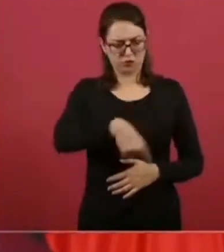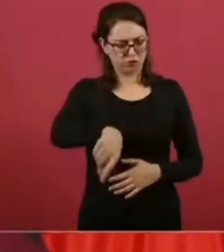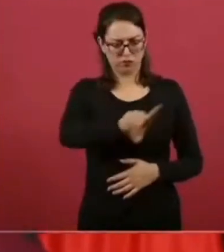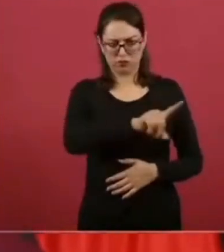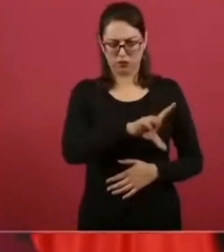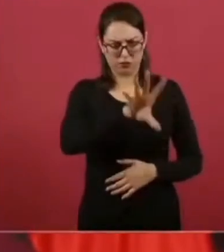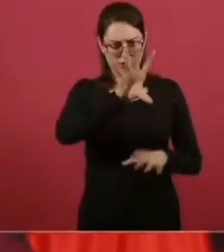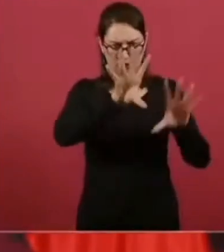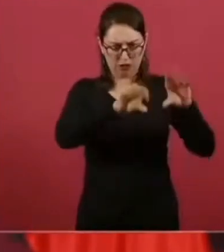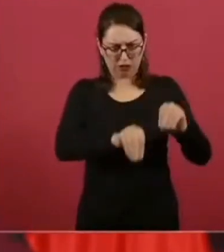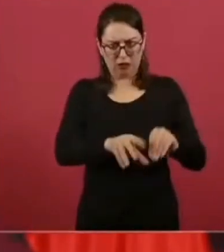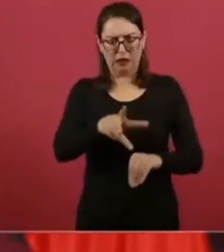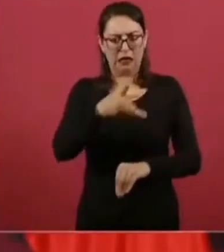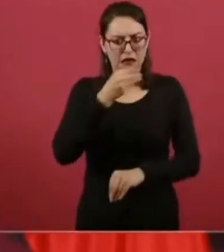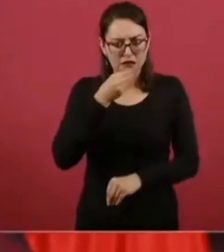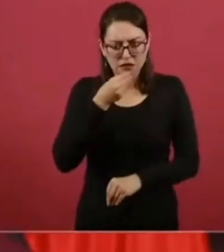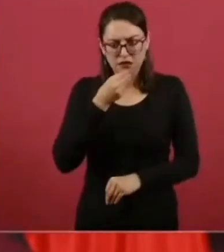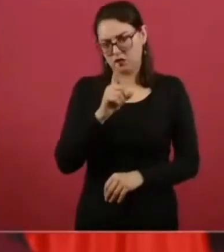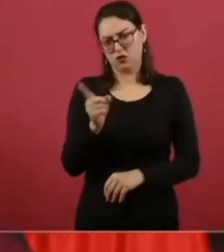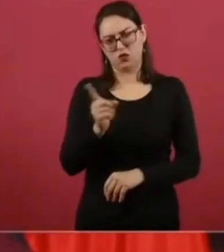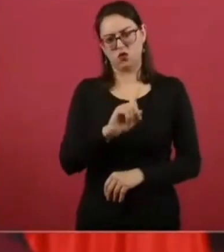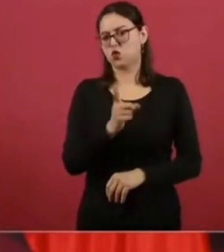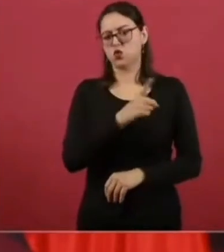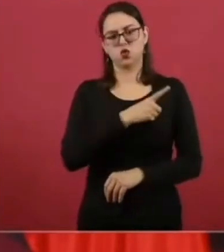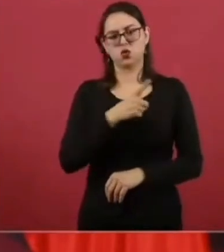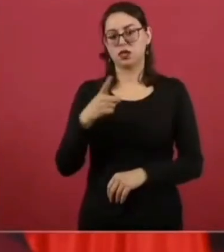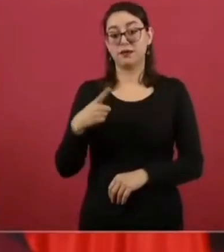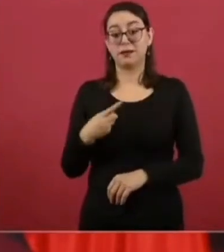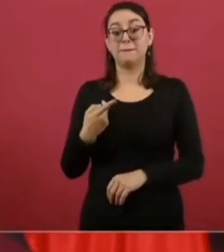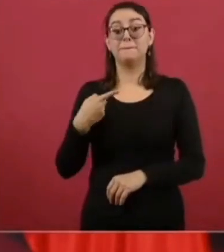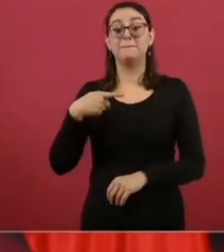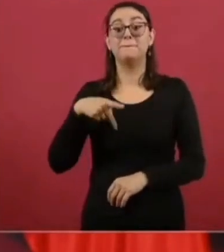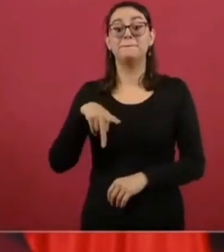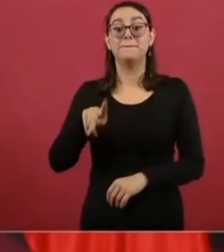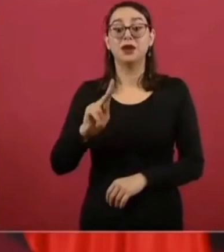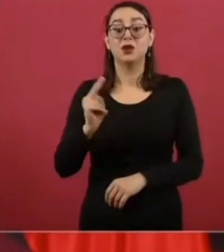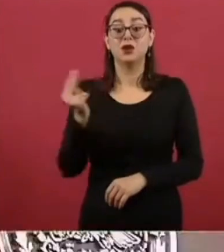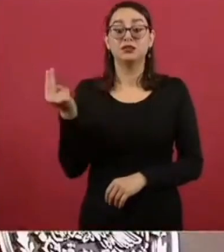Hay dos formas de equilibrar.